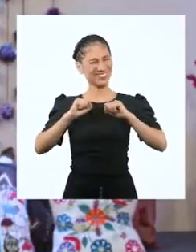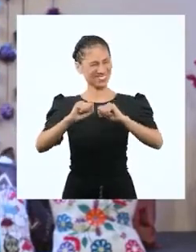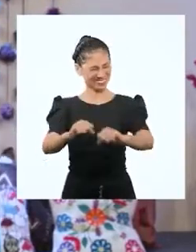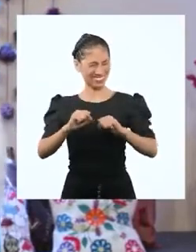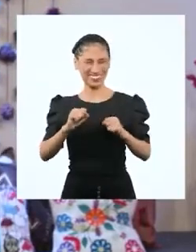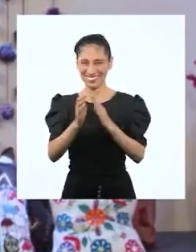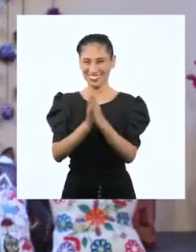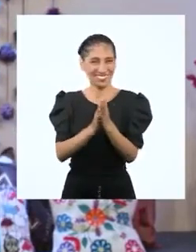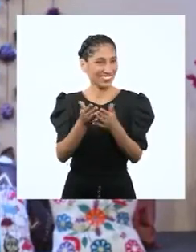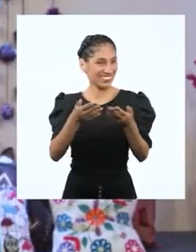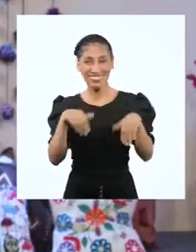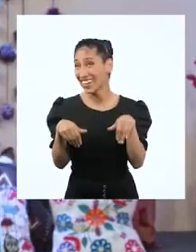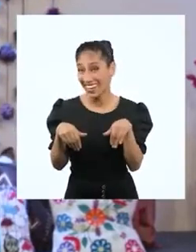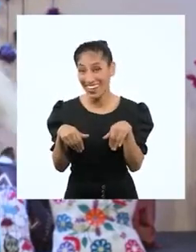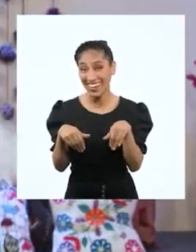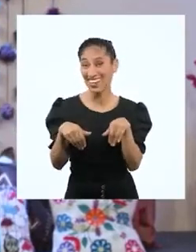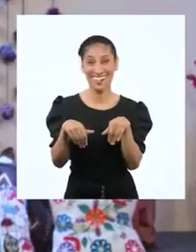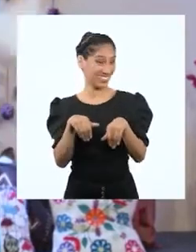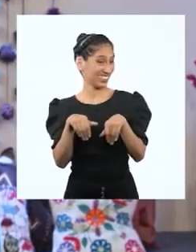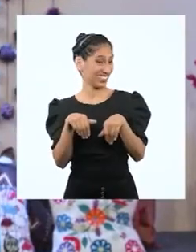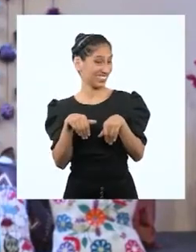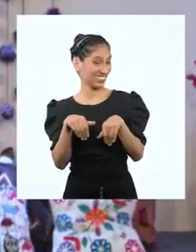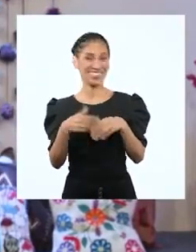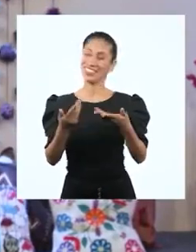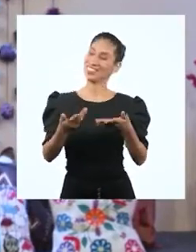Ahora sí recuperé mis movimientos.